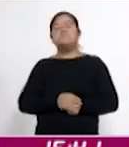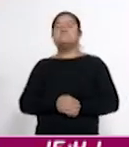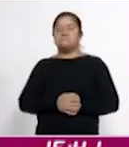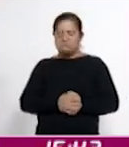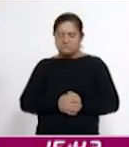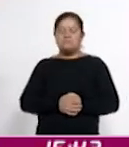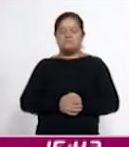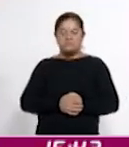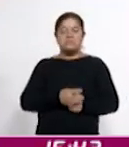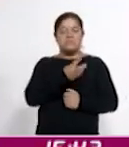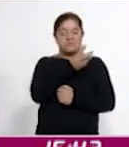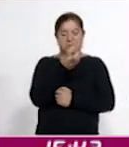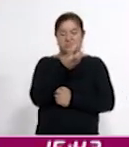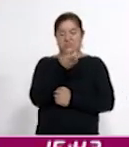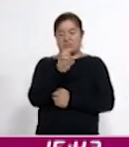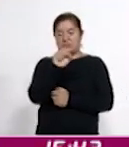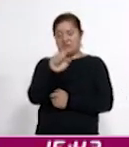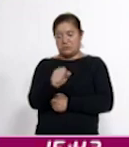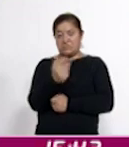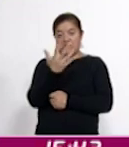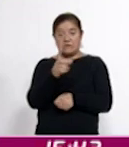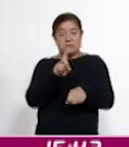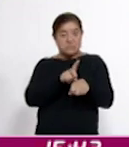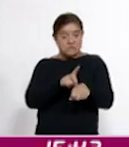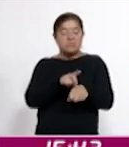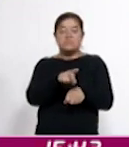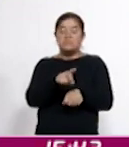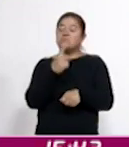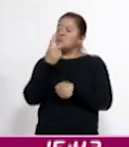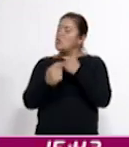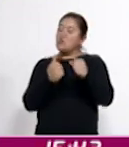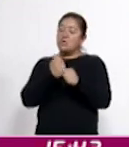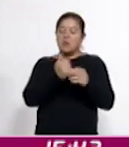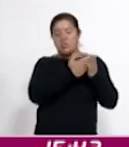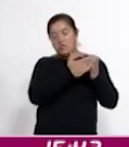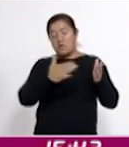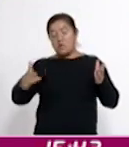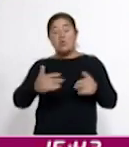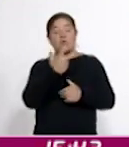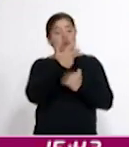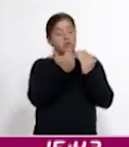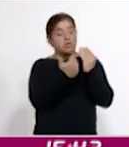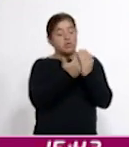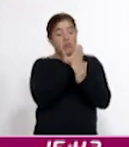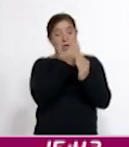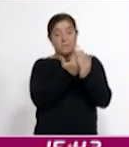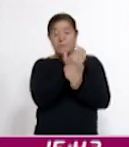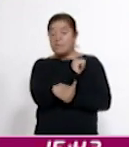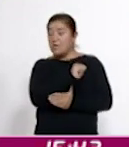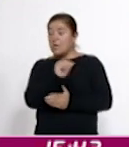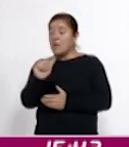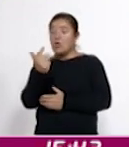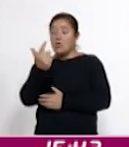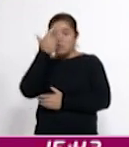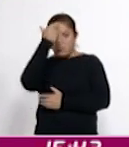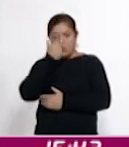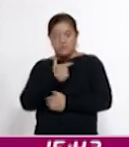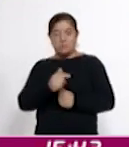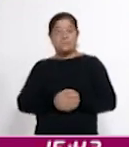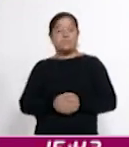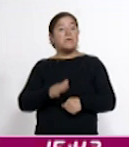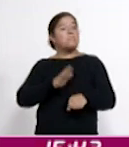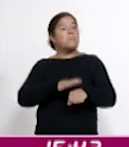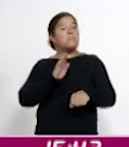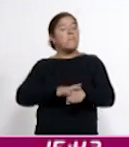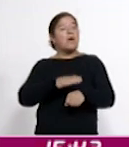elaborando estos platillos, pues. Sí, todo el año, a partir de las 8 9 de la mañana hasta 8 de la noche. Sobre todo fines de